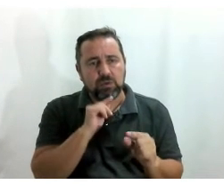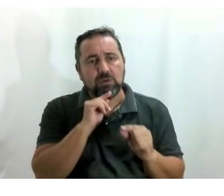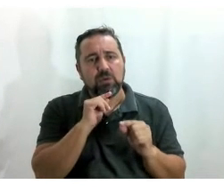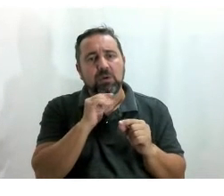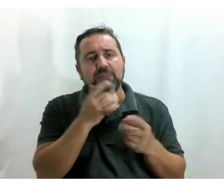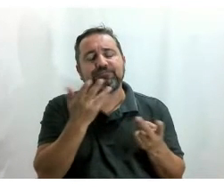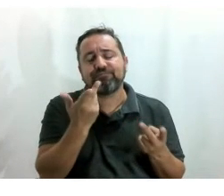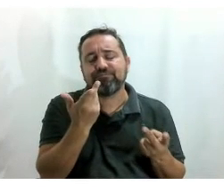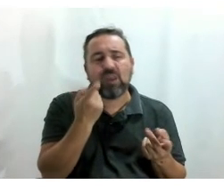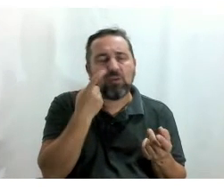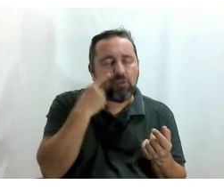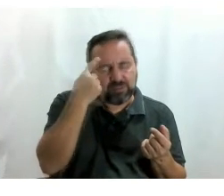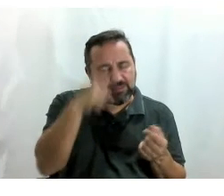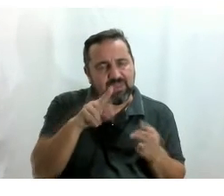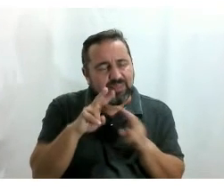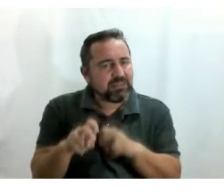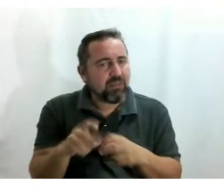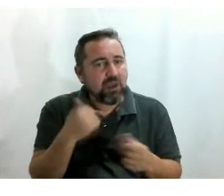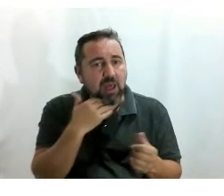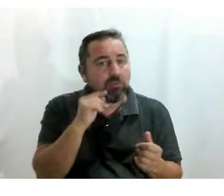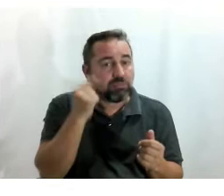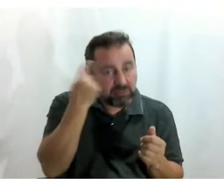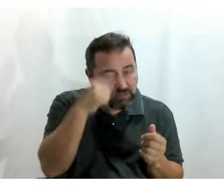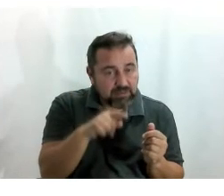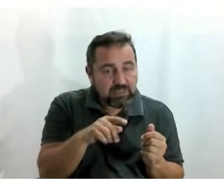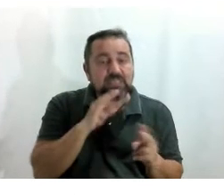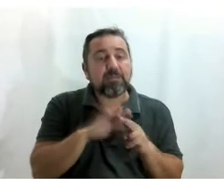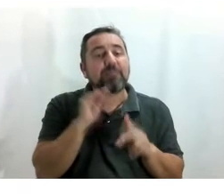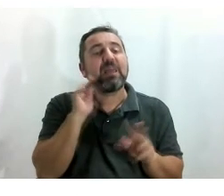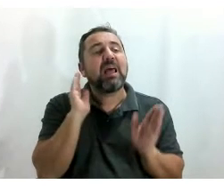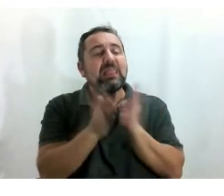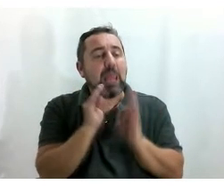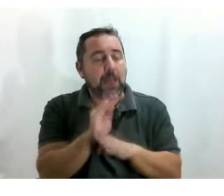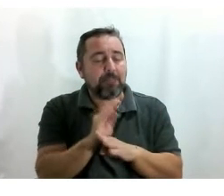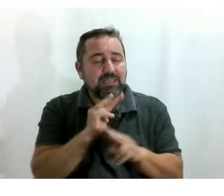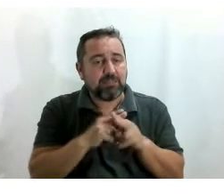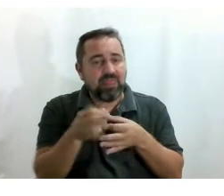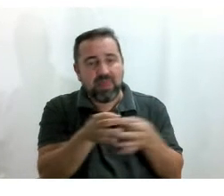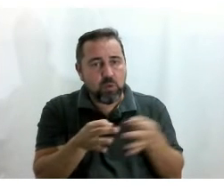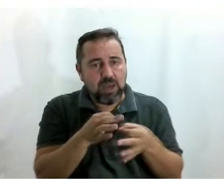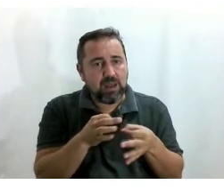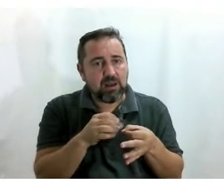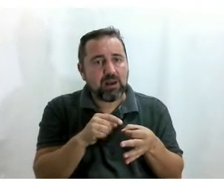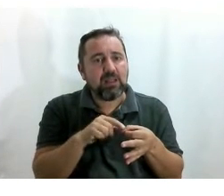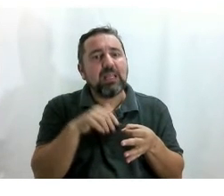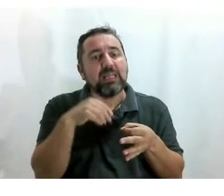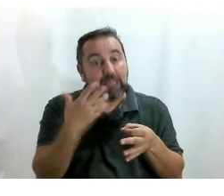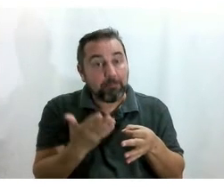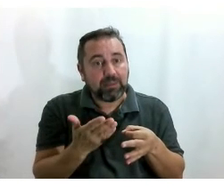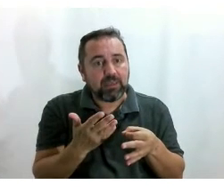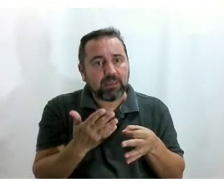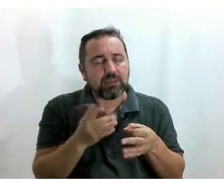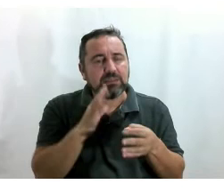conoces acerca de esta investigación? Sí, la terapia celular es otra de las grandes patas, hemos dicho,